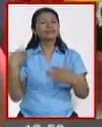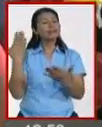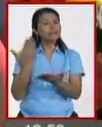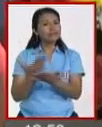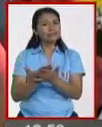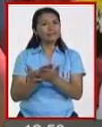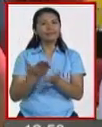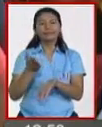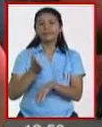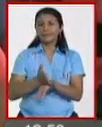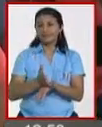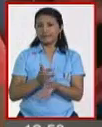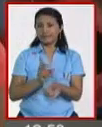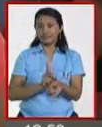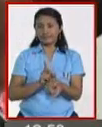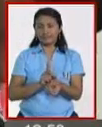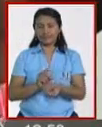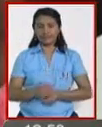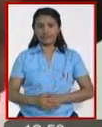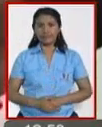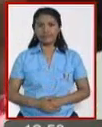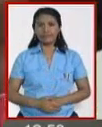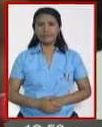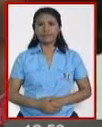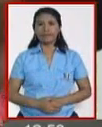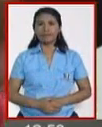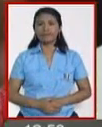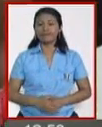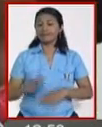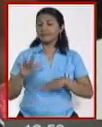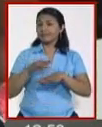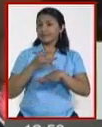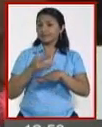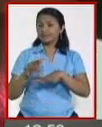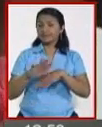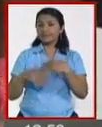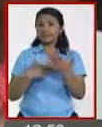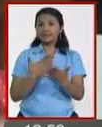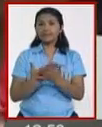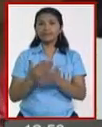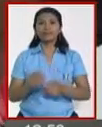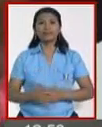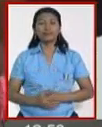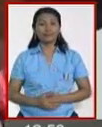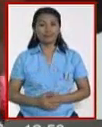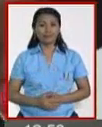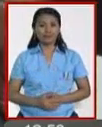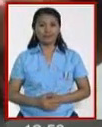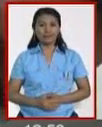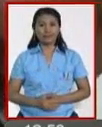cada que venimos están en paro todos. Sabemos todo lo que nos vemos vacío todo. Está vacío todo,